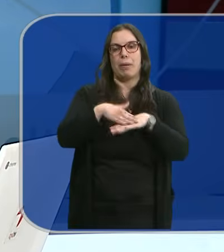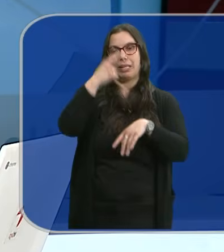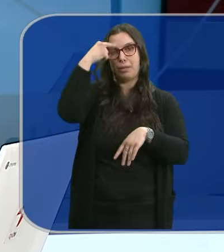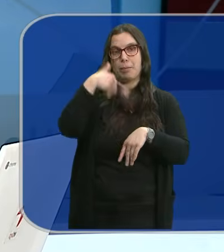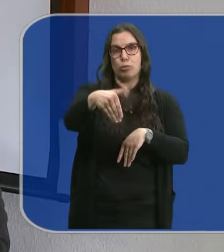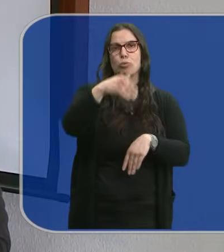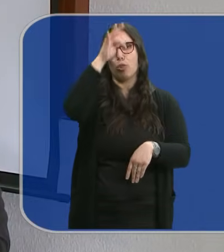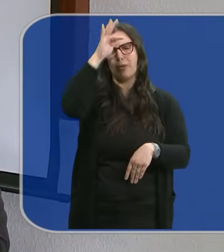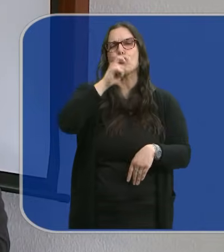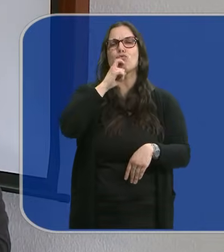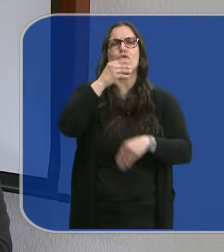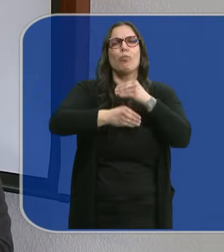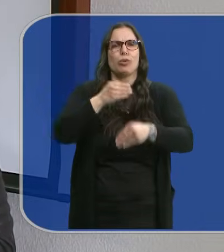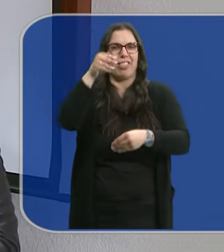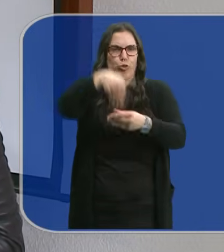próximo domingo.